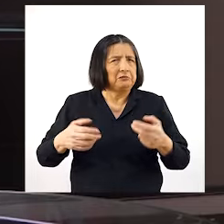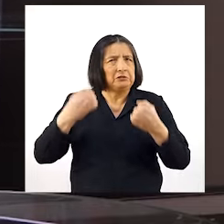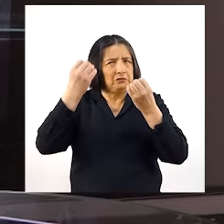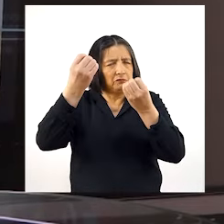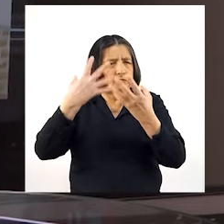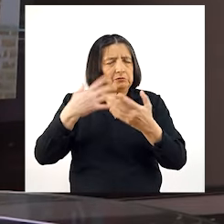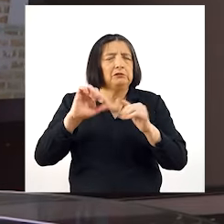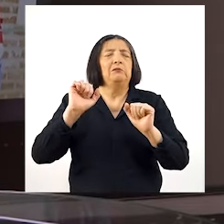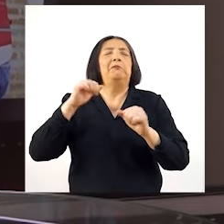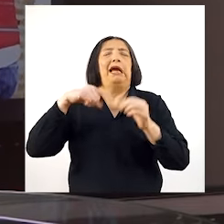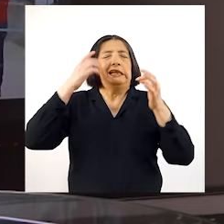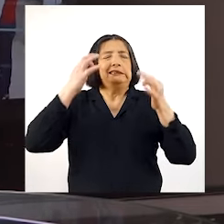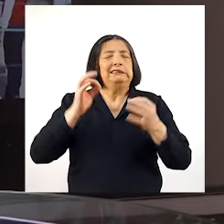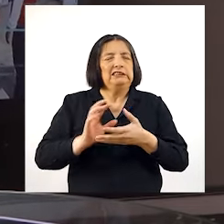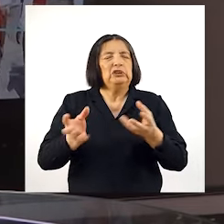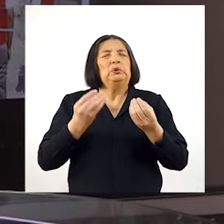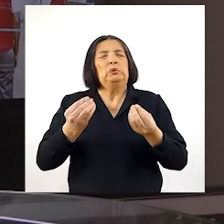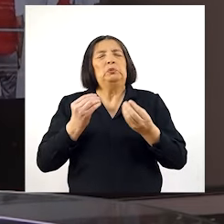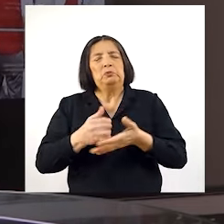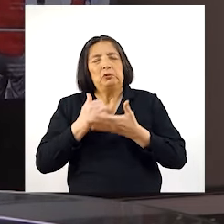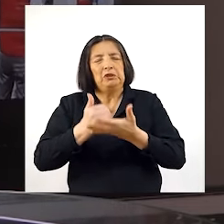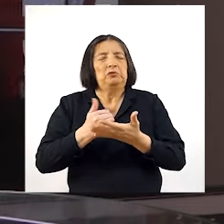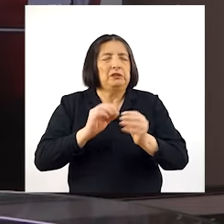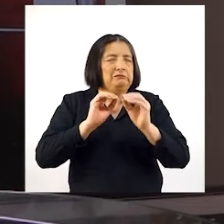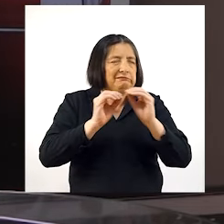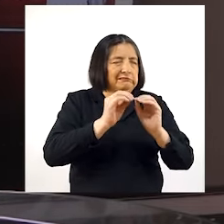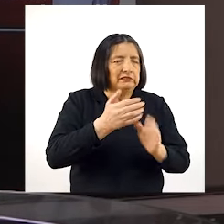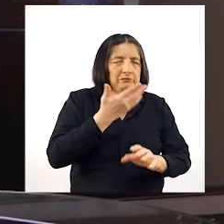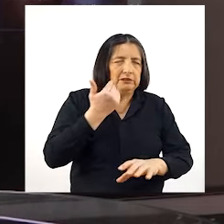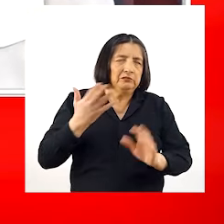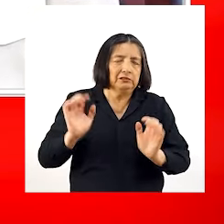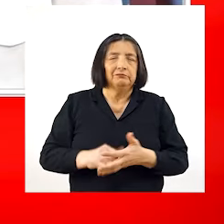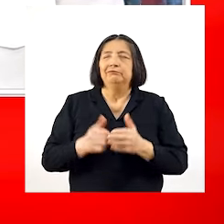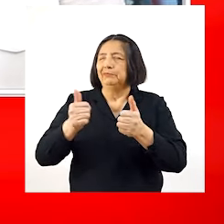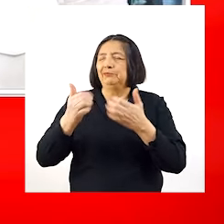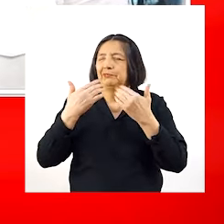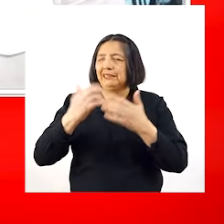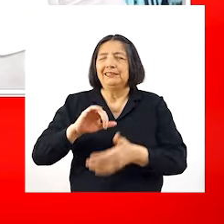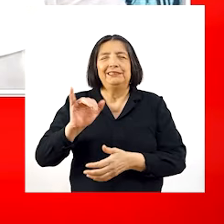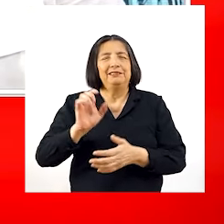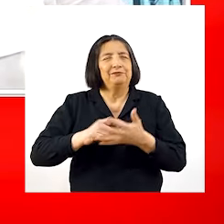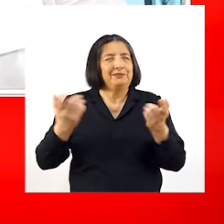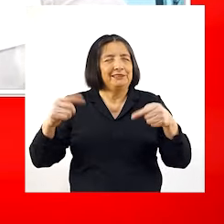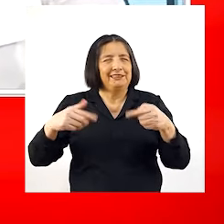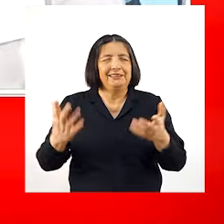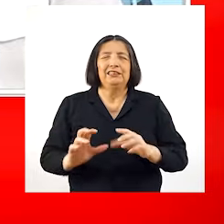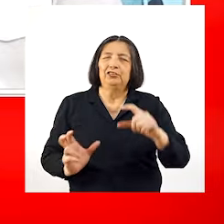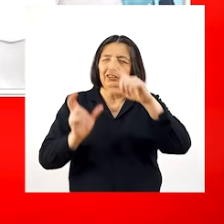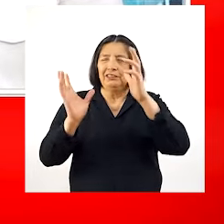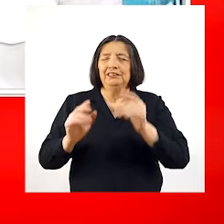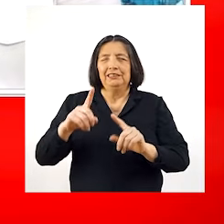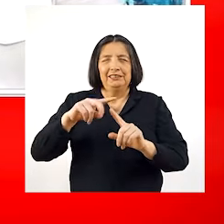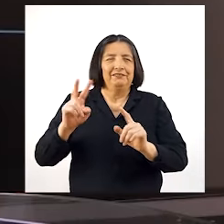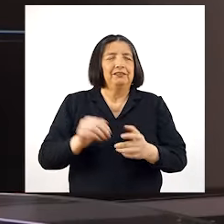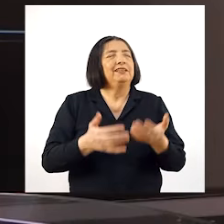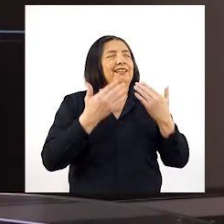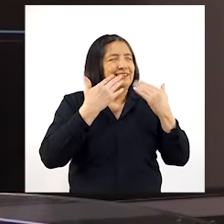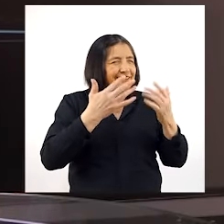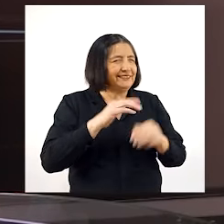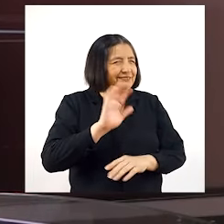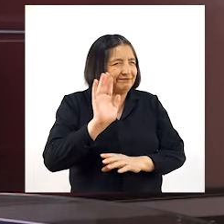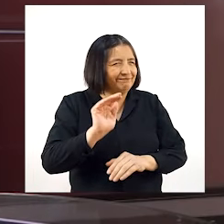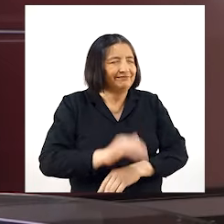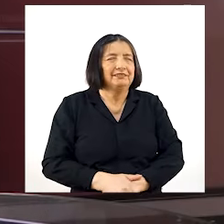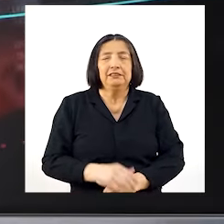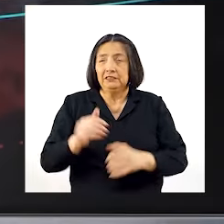información suficiente para tomar decisiones que puedan ayudar a mejorar la entidad. Muy bien, Jennifer, muchas gracias por acompañarnos hoy en Contraloría TV. Muchas